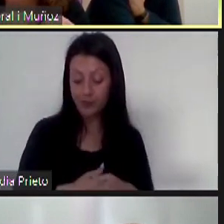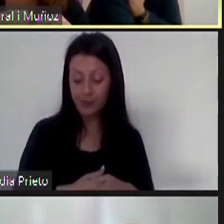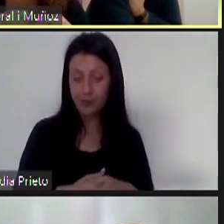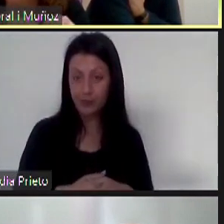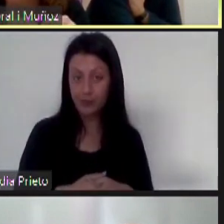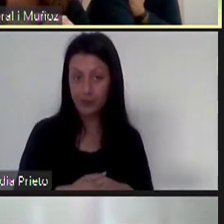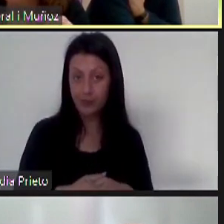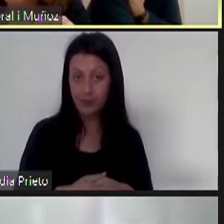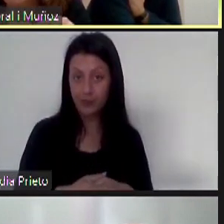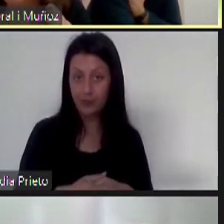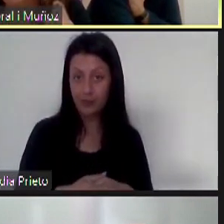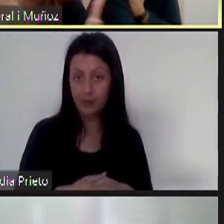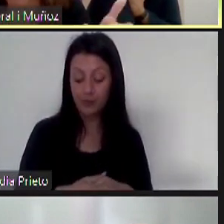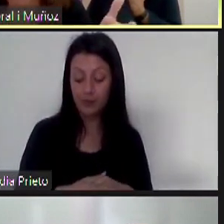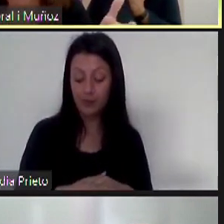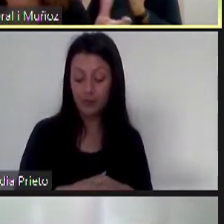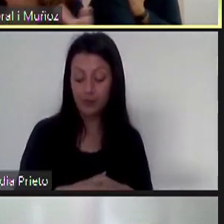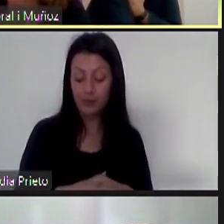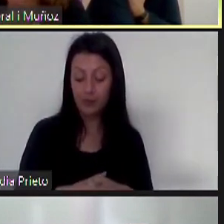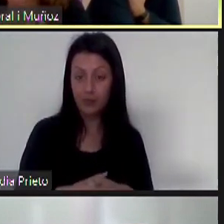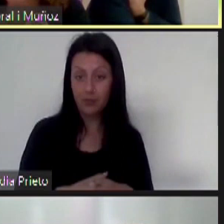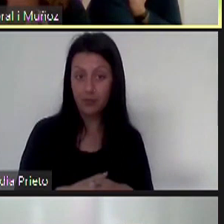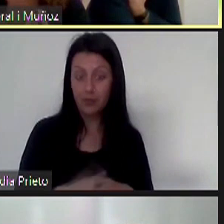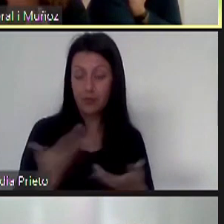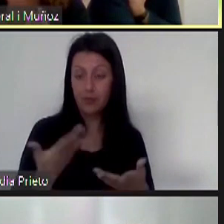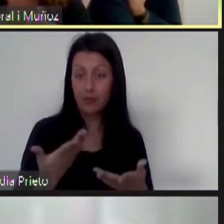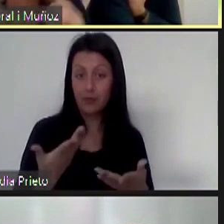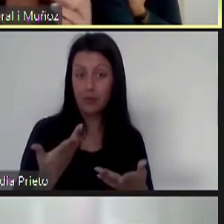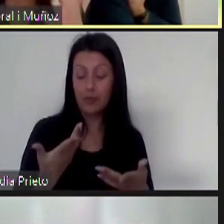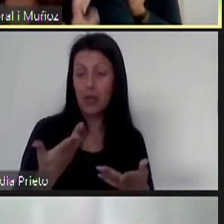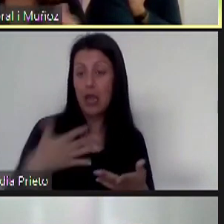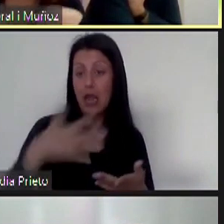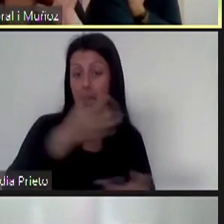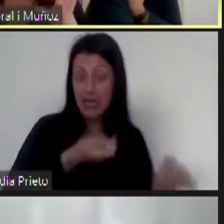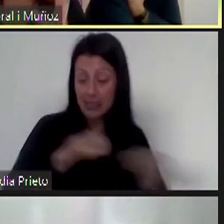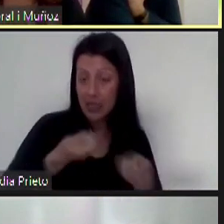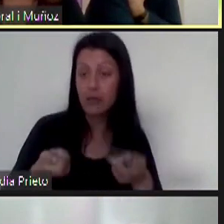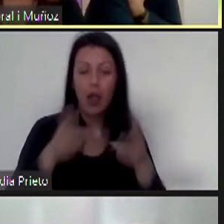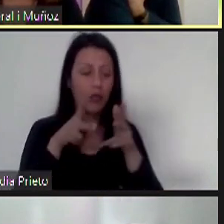hay protocolos en los establecimientos, ¿no? Que pues